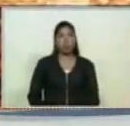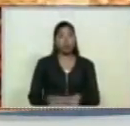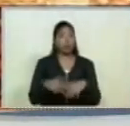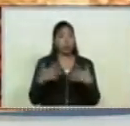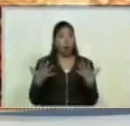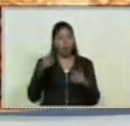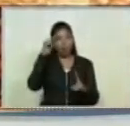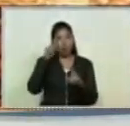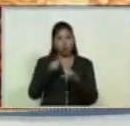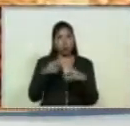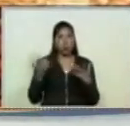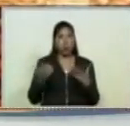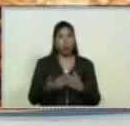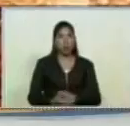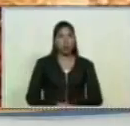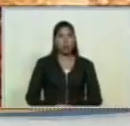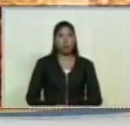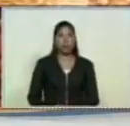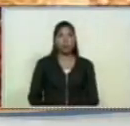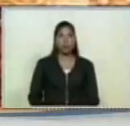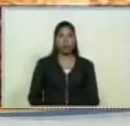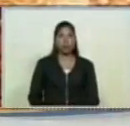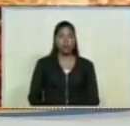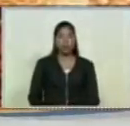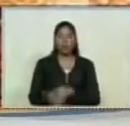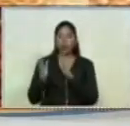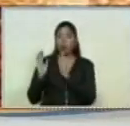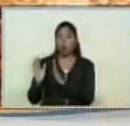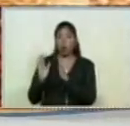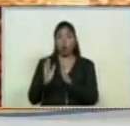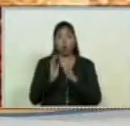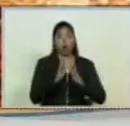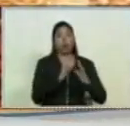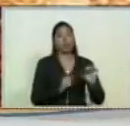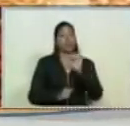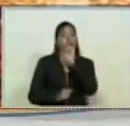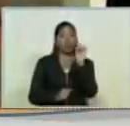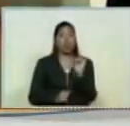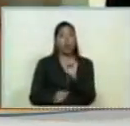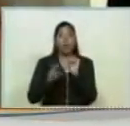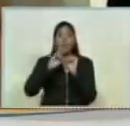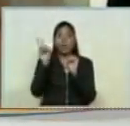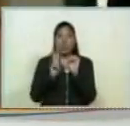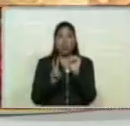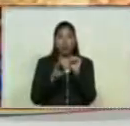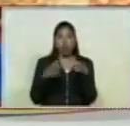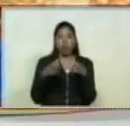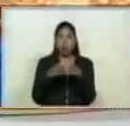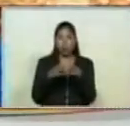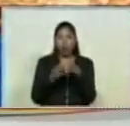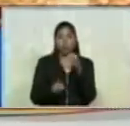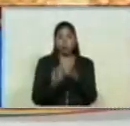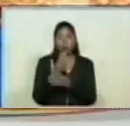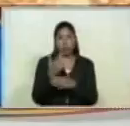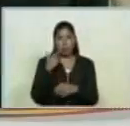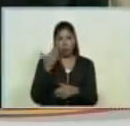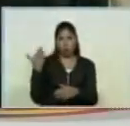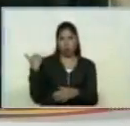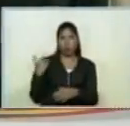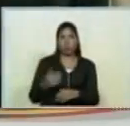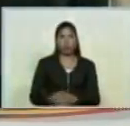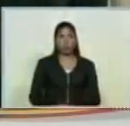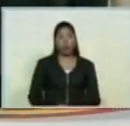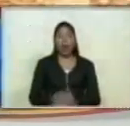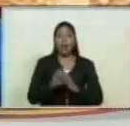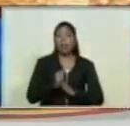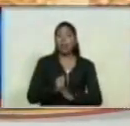Venezuela tiene que ser la organización y la expresión del liderazgo de